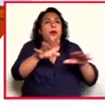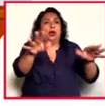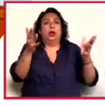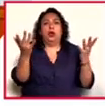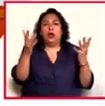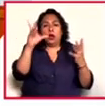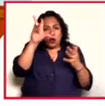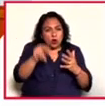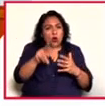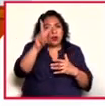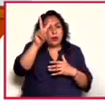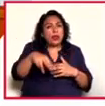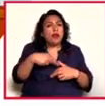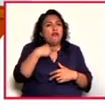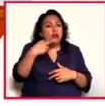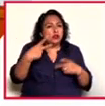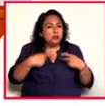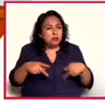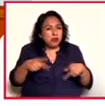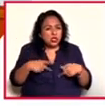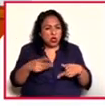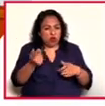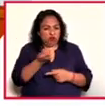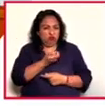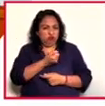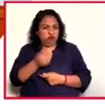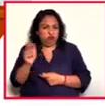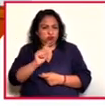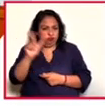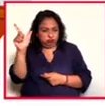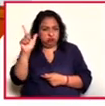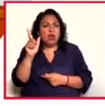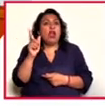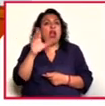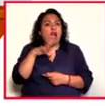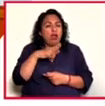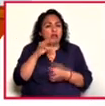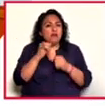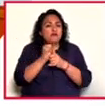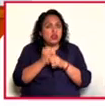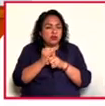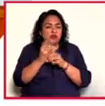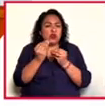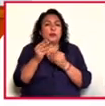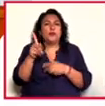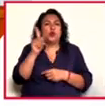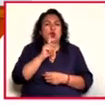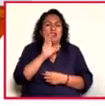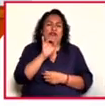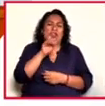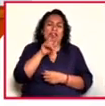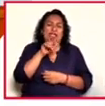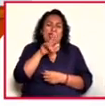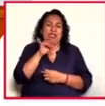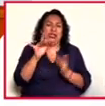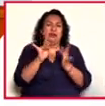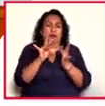de historiadores, que hay biografías muy buenas. Para Canal 22, desde Madrid, España, Francina Islas,